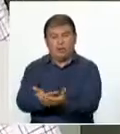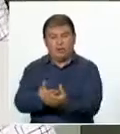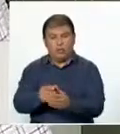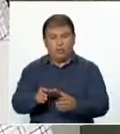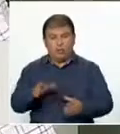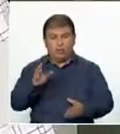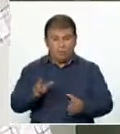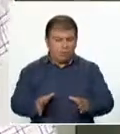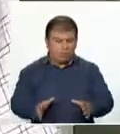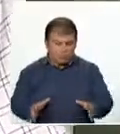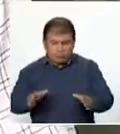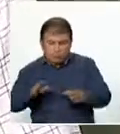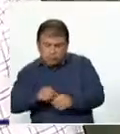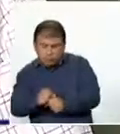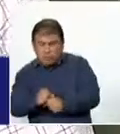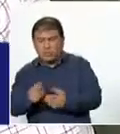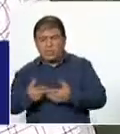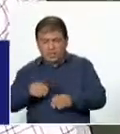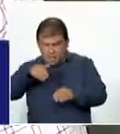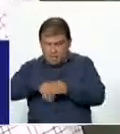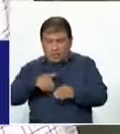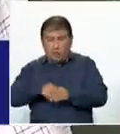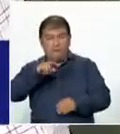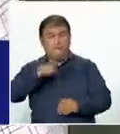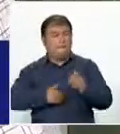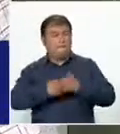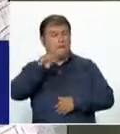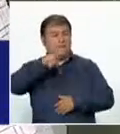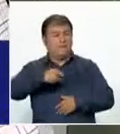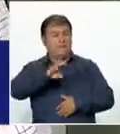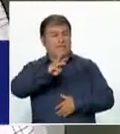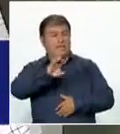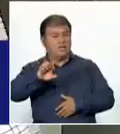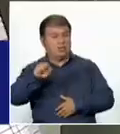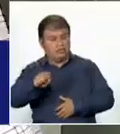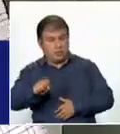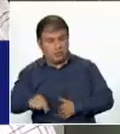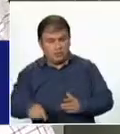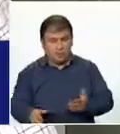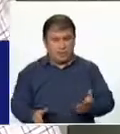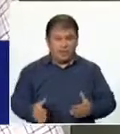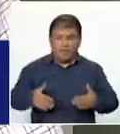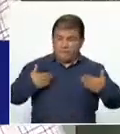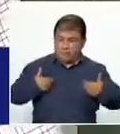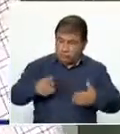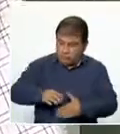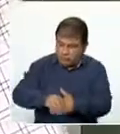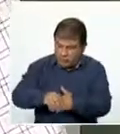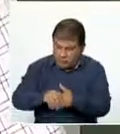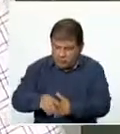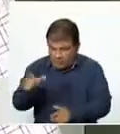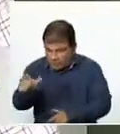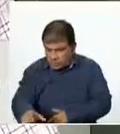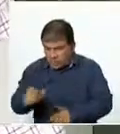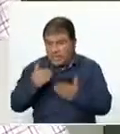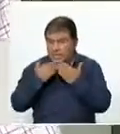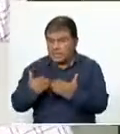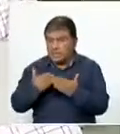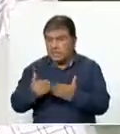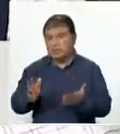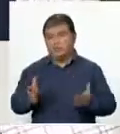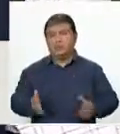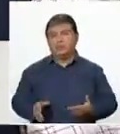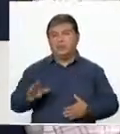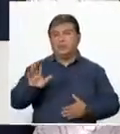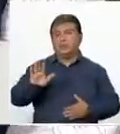un receptáculo que contenía, entre otras cosas, más de 1.600 soles. La felicitamos a nuestra usuaria y agradecemos, puesto